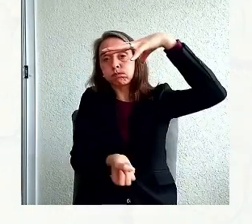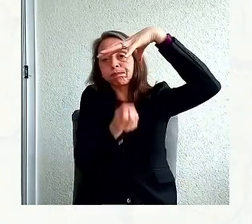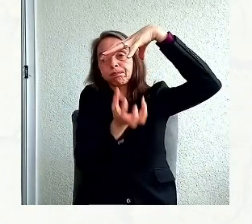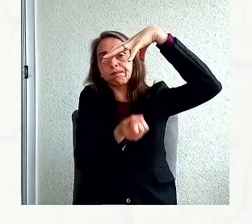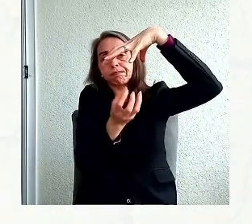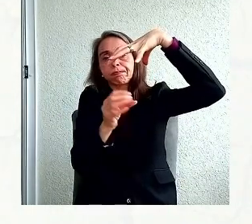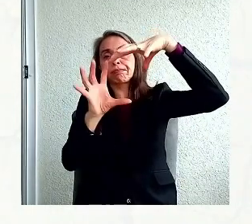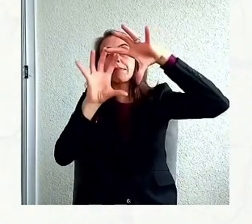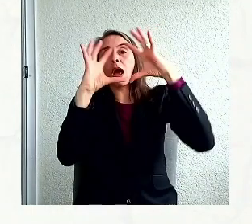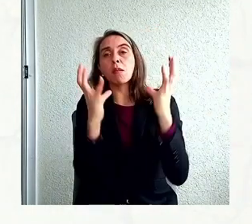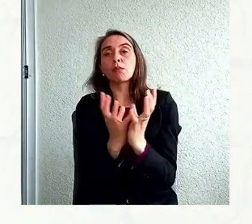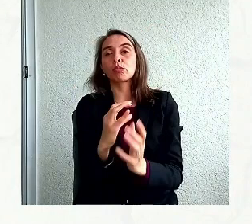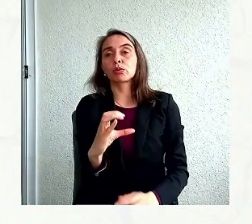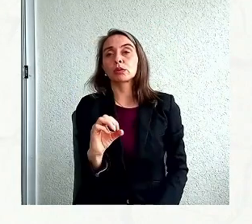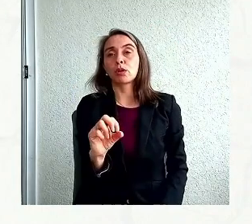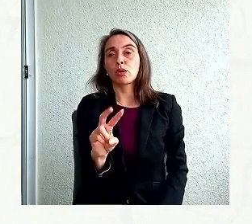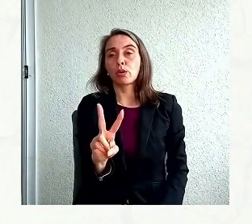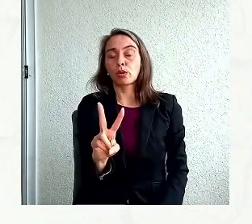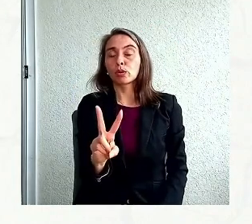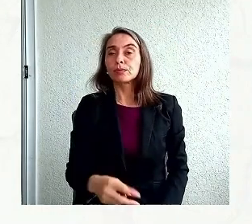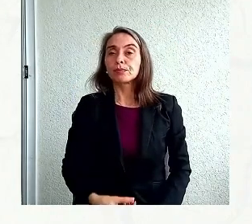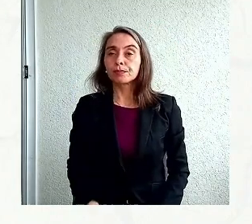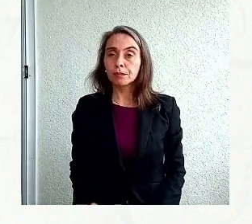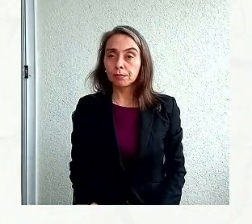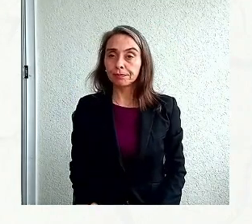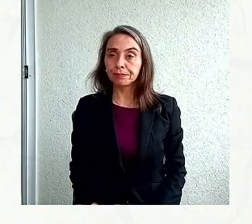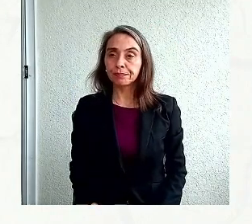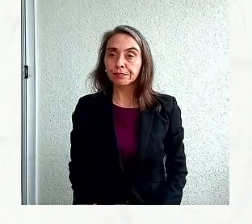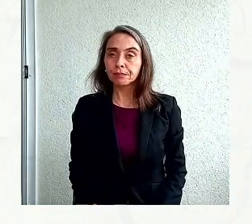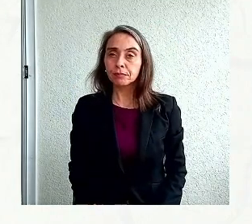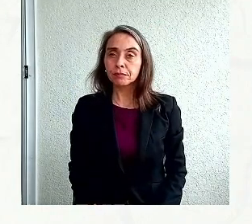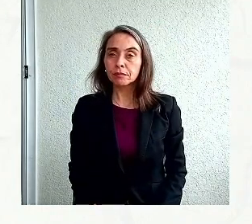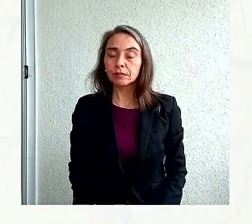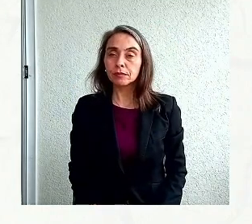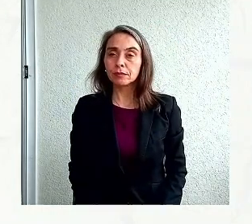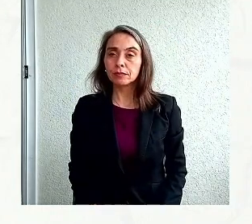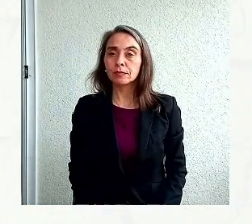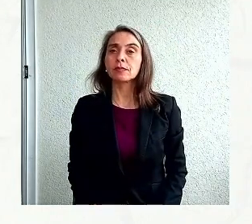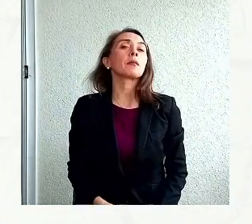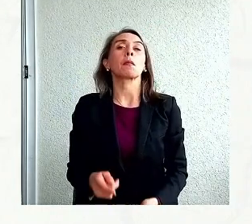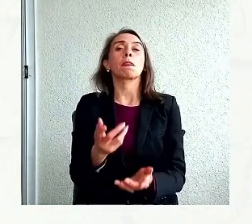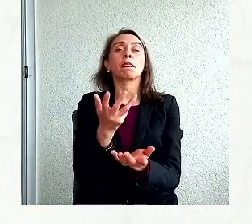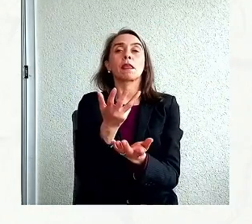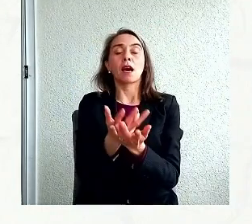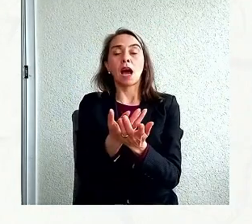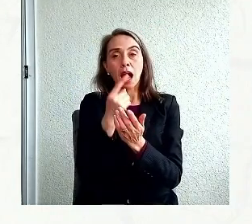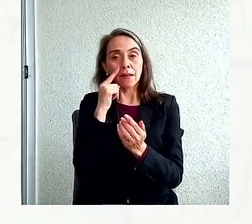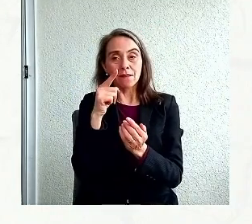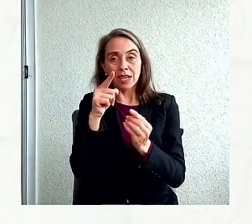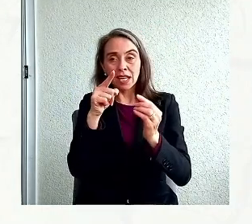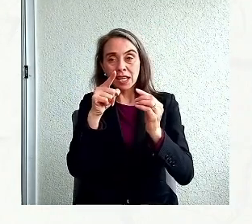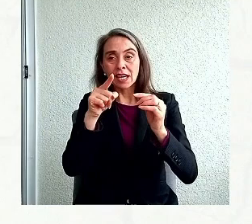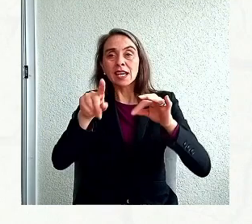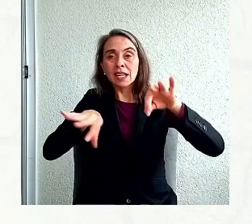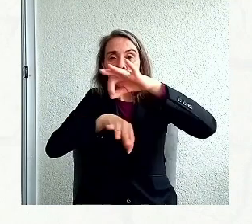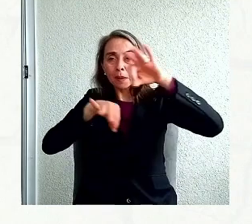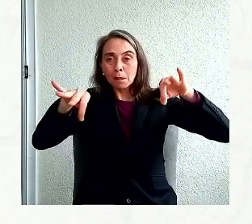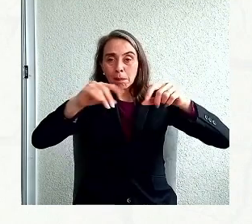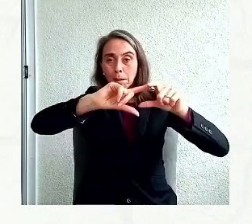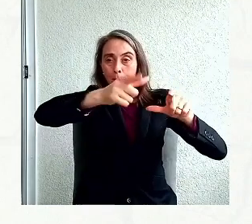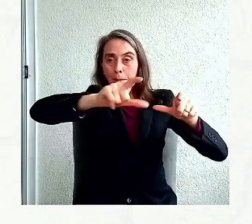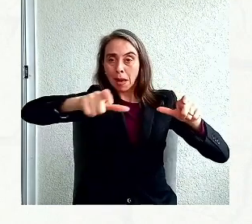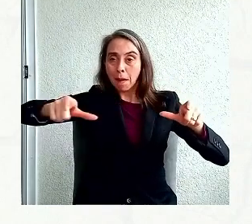Perdón. Por aquí hay un modelamiento. Esto es la península antártica, esto es hoy día. En azul se